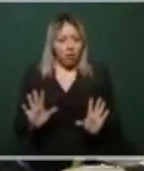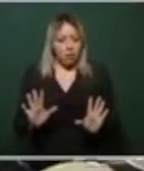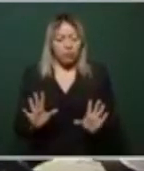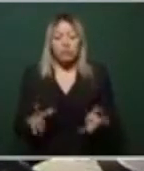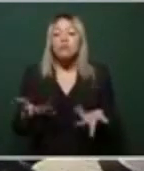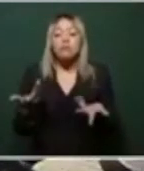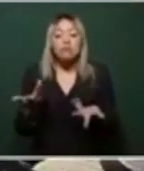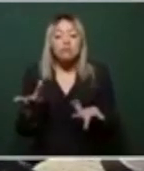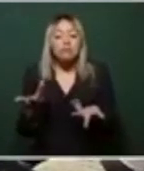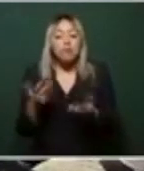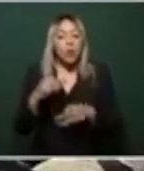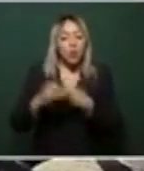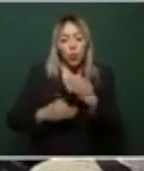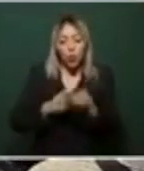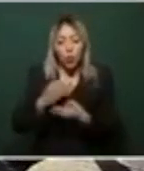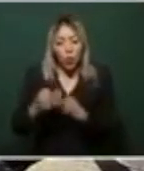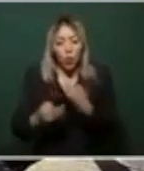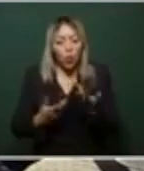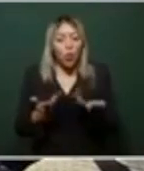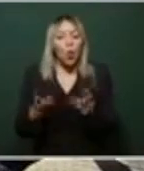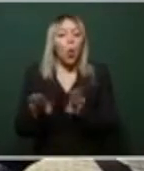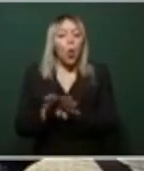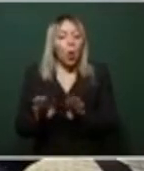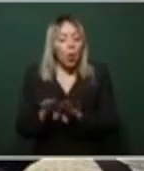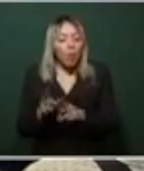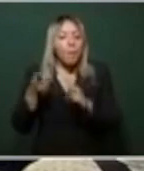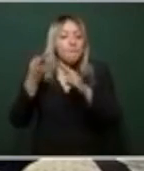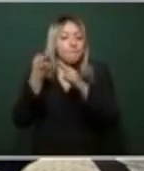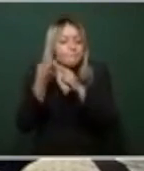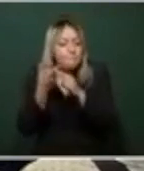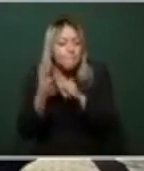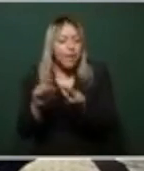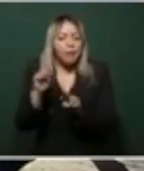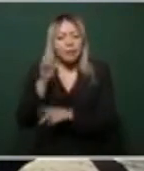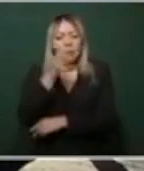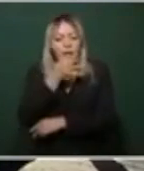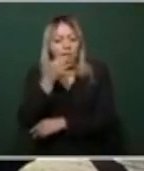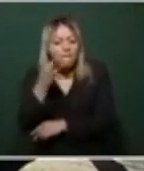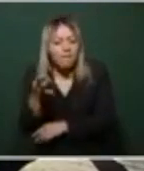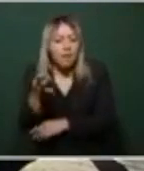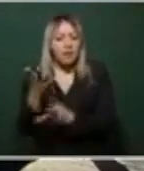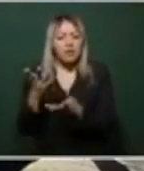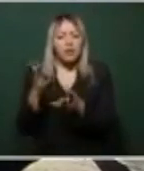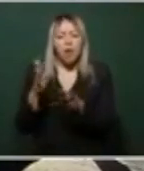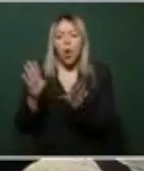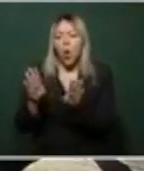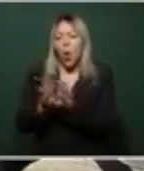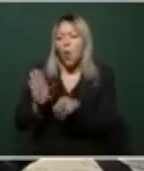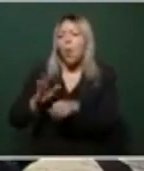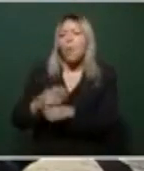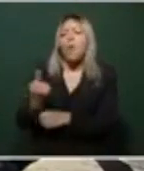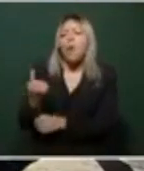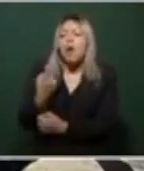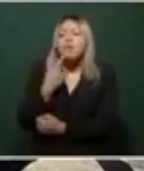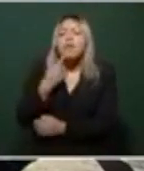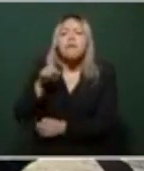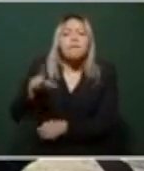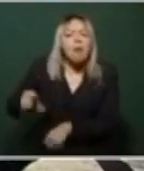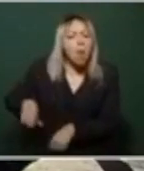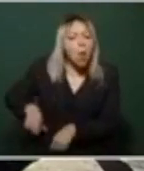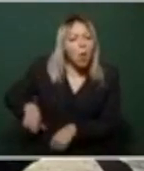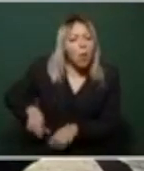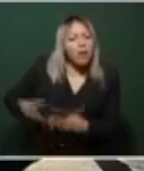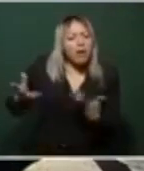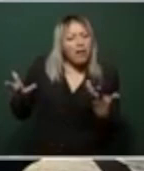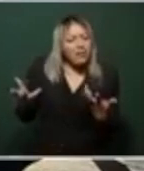desde que se recibe el aviso, por qué tiene que actuar la autoridad, qué